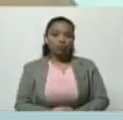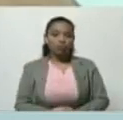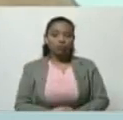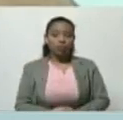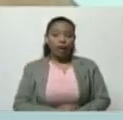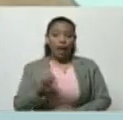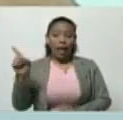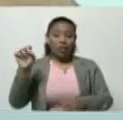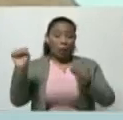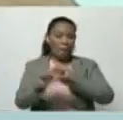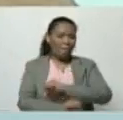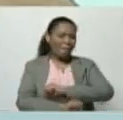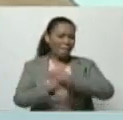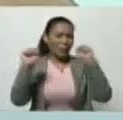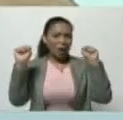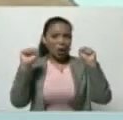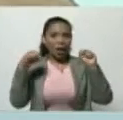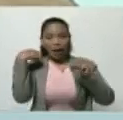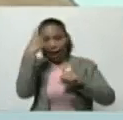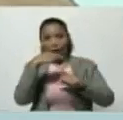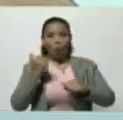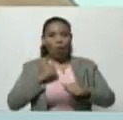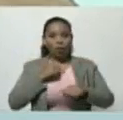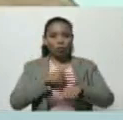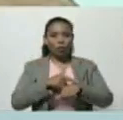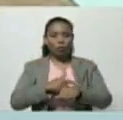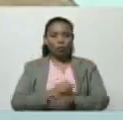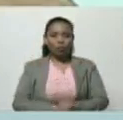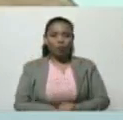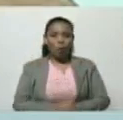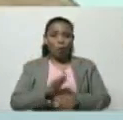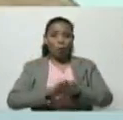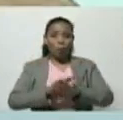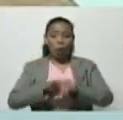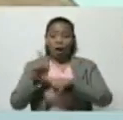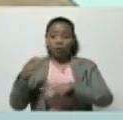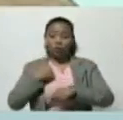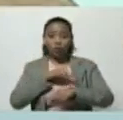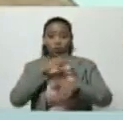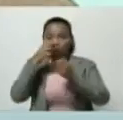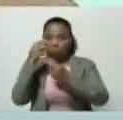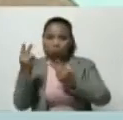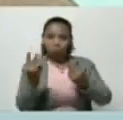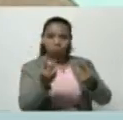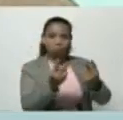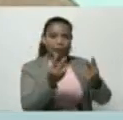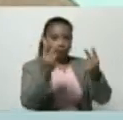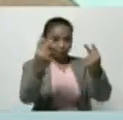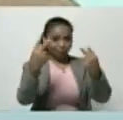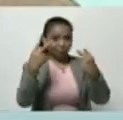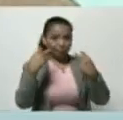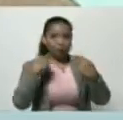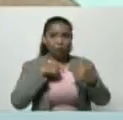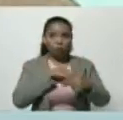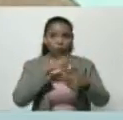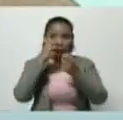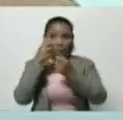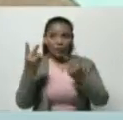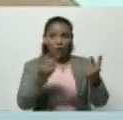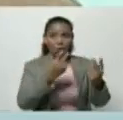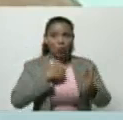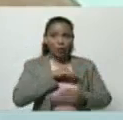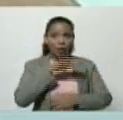Eso les va a explotar en la cara en cualquier momento. Por eso nosotros invitamos, fíjate, nosotros invitamos a